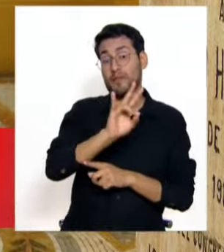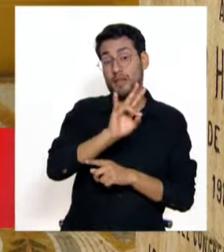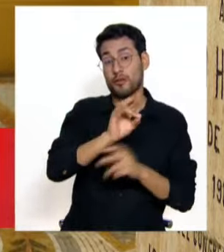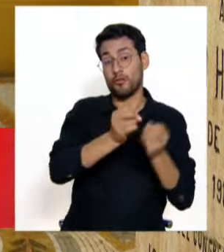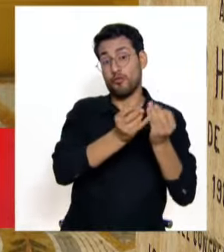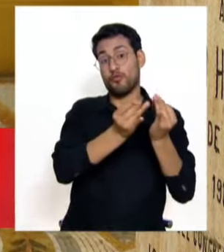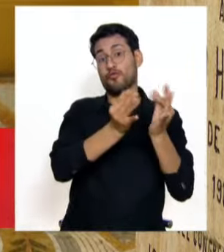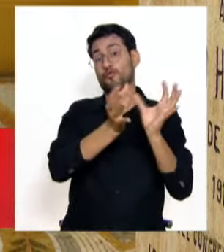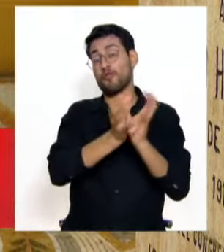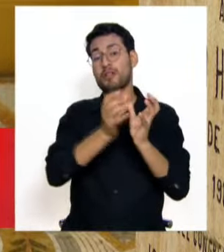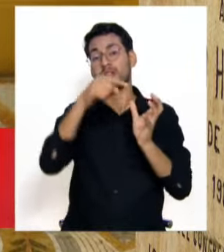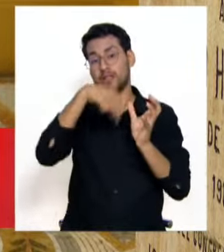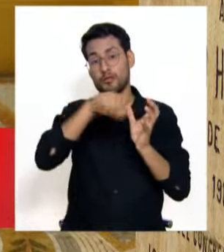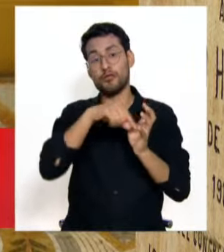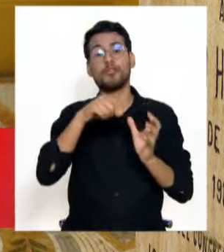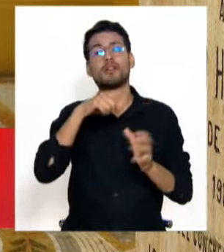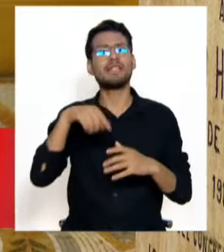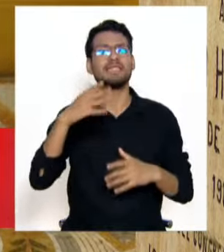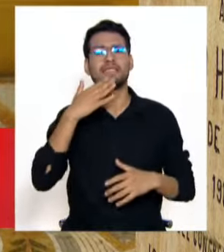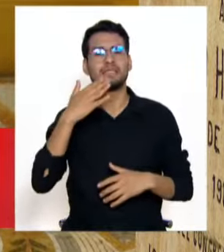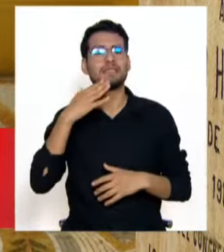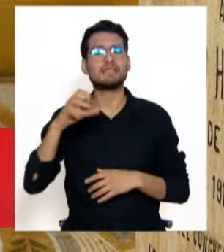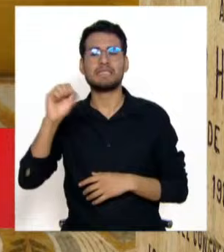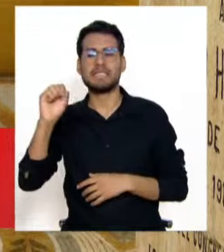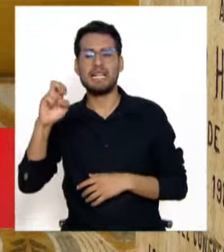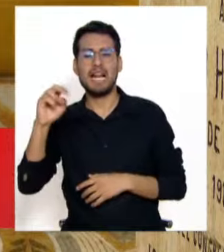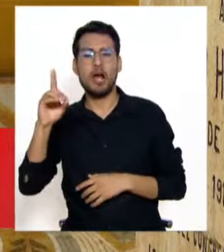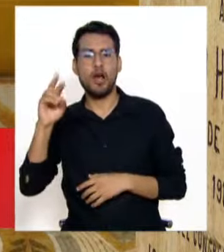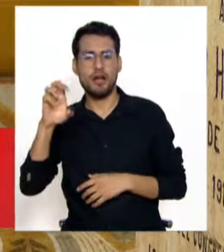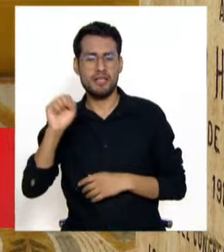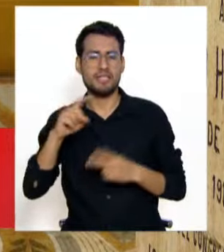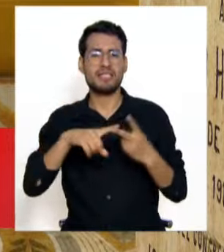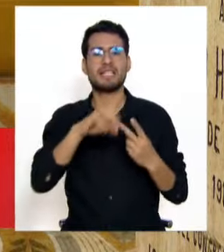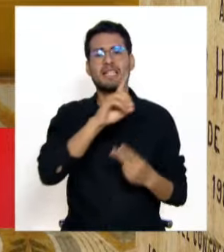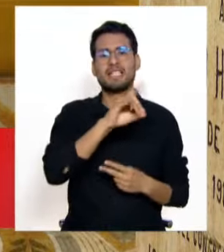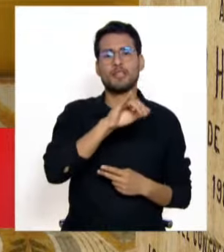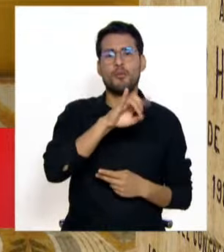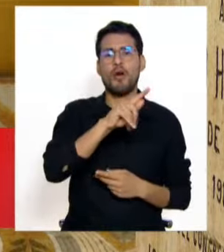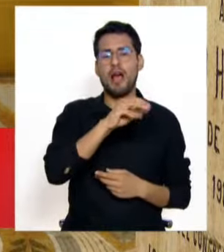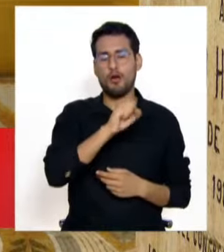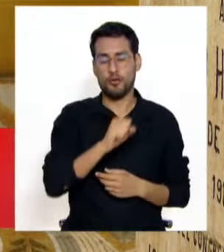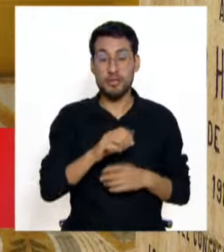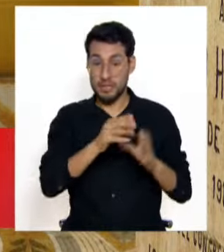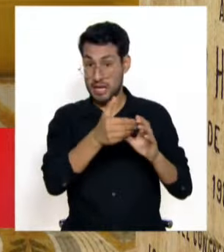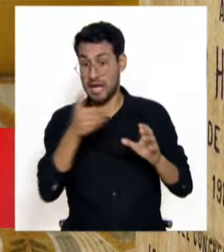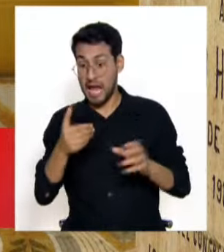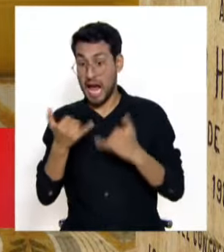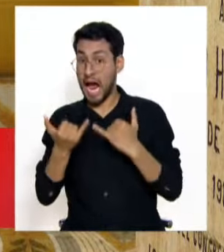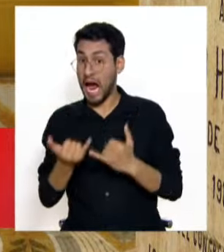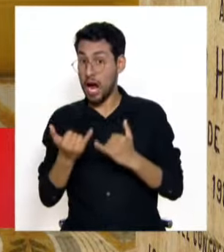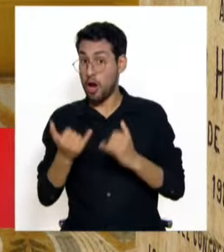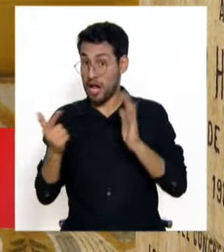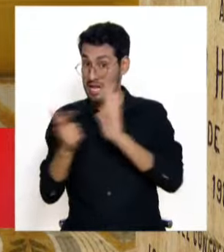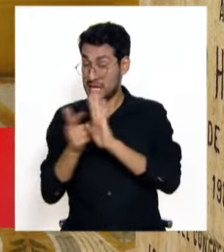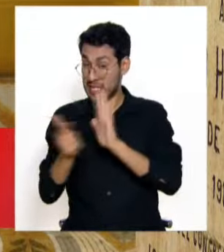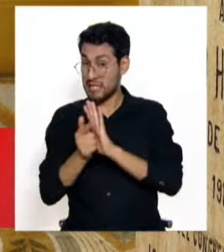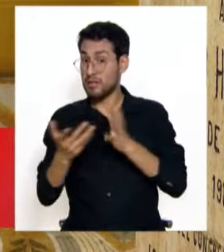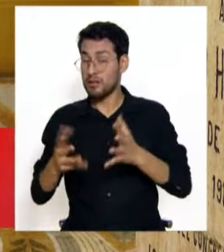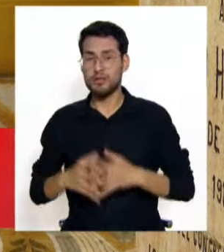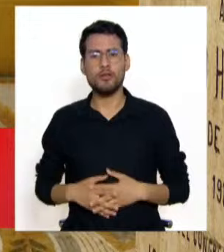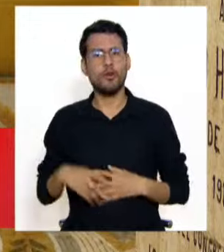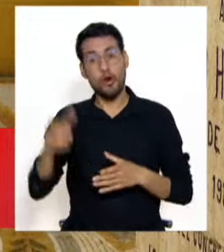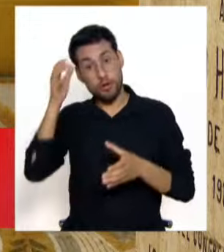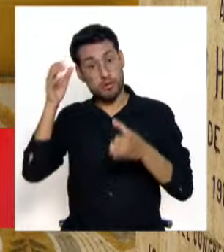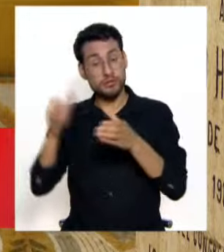237 el número de los futuros senadores y los diputados. Actualmente, según la legislación que tenemos,